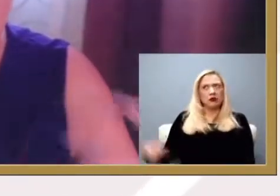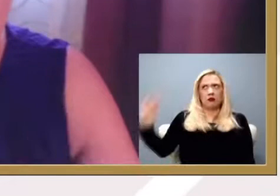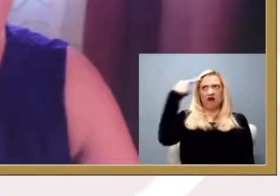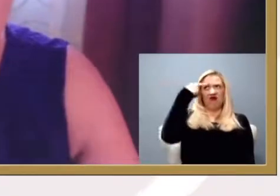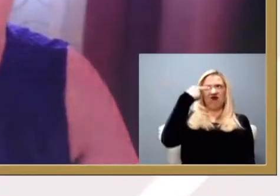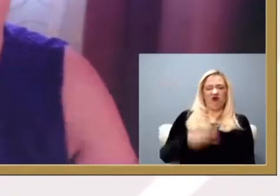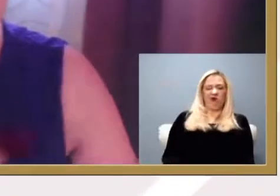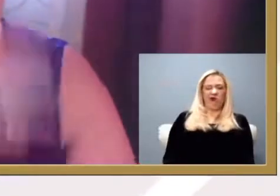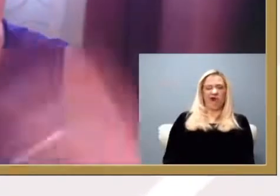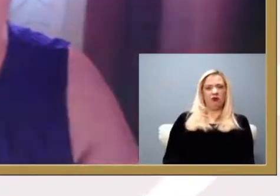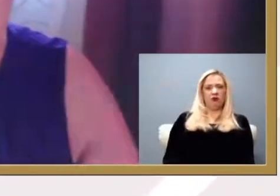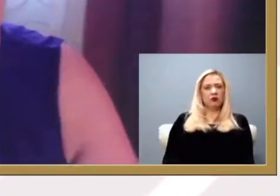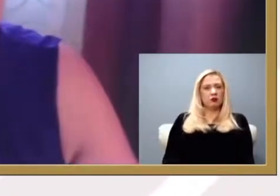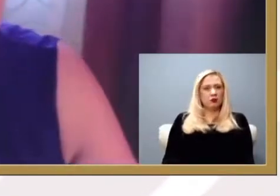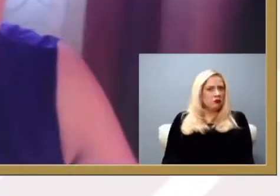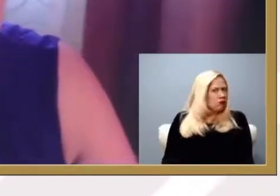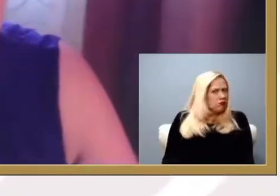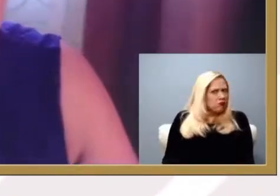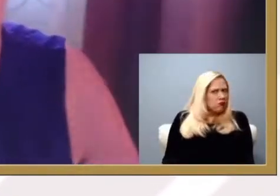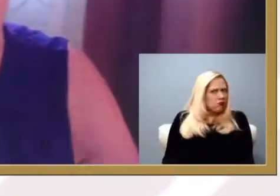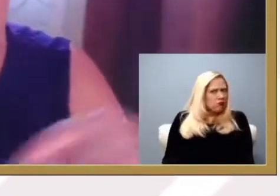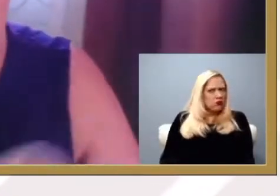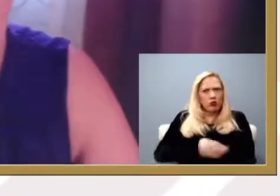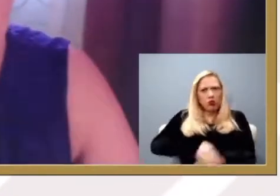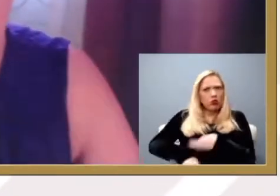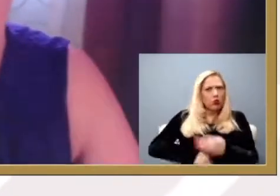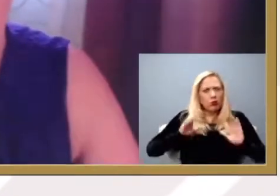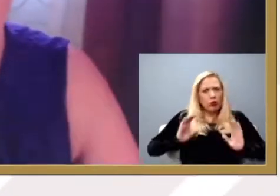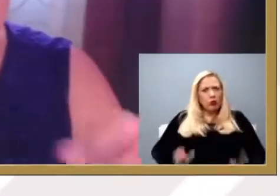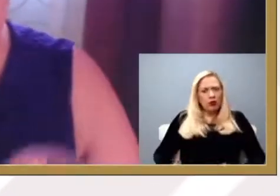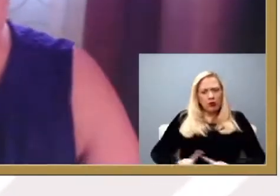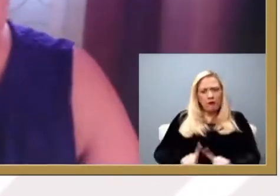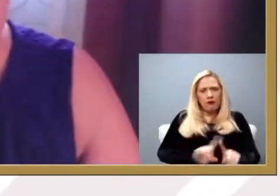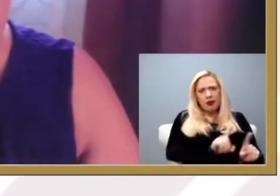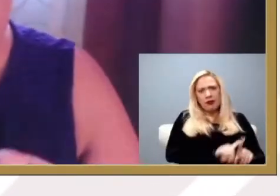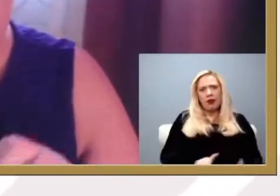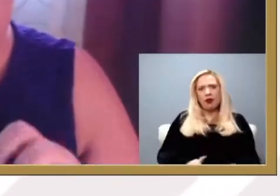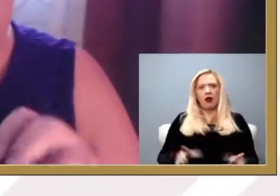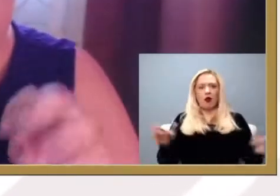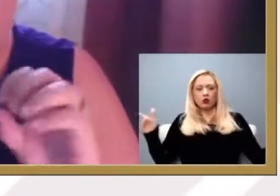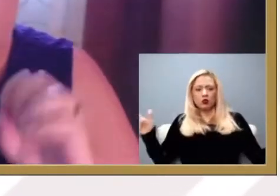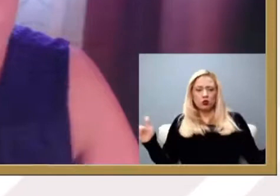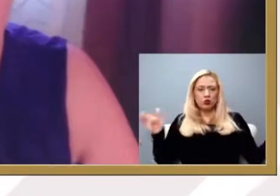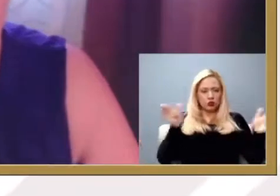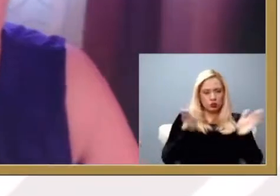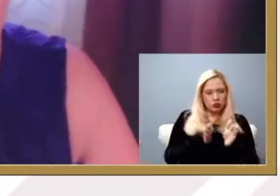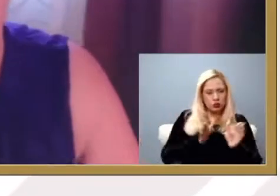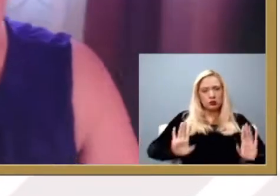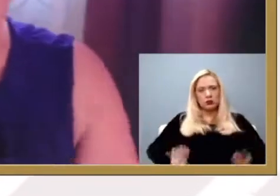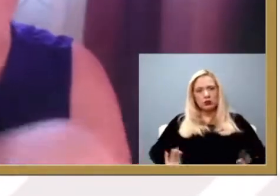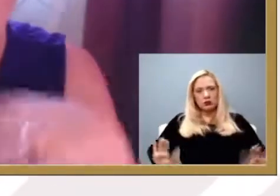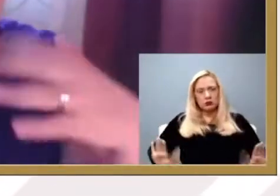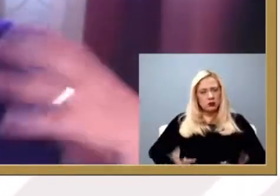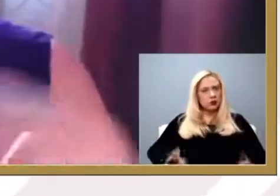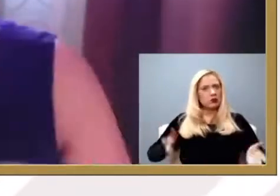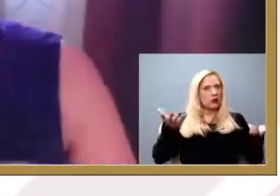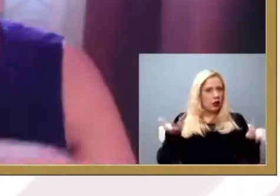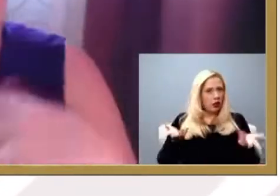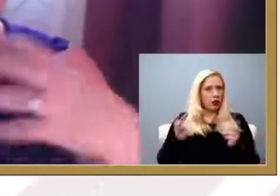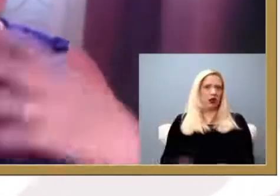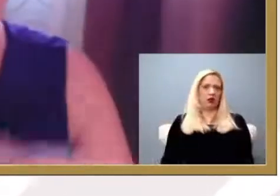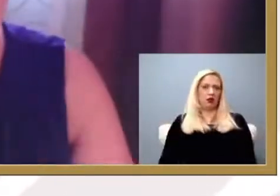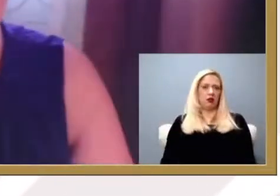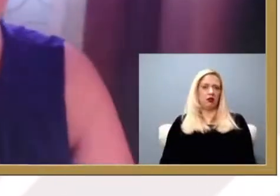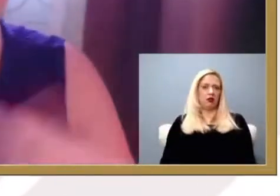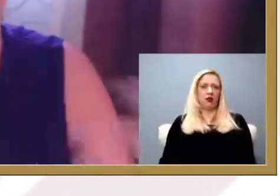juntos, gordas, todas las corporalidades, para exigir un transporte digno, ¿sí? Entonces, eso es lo que ocurre.